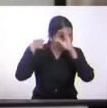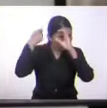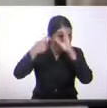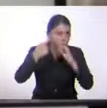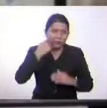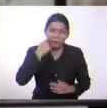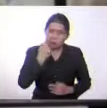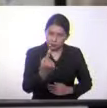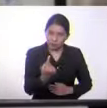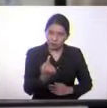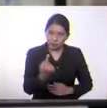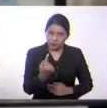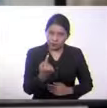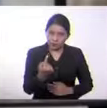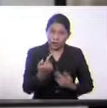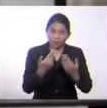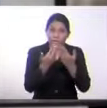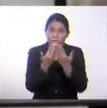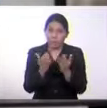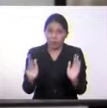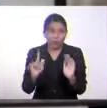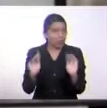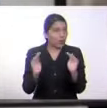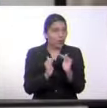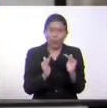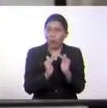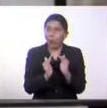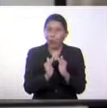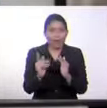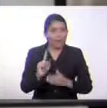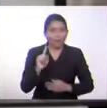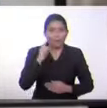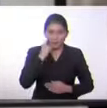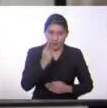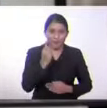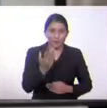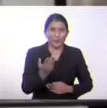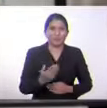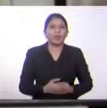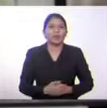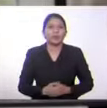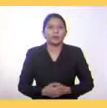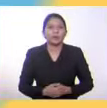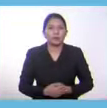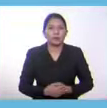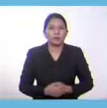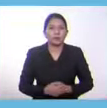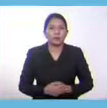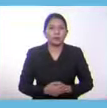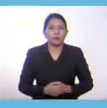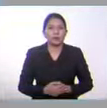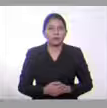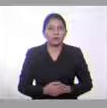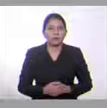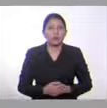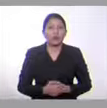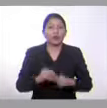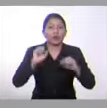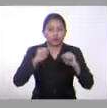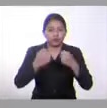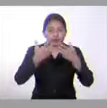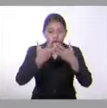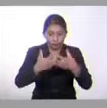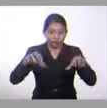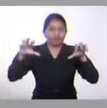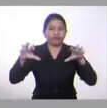podemos apreciar las diferencias que presenta un texto literario de uno no literario. Podemos clasificar el universo